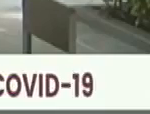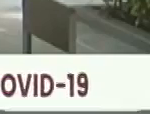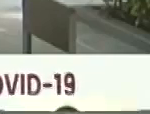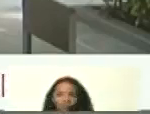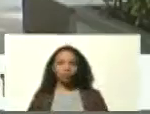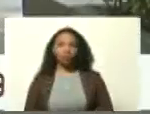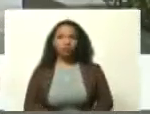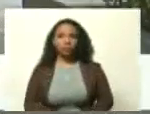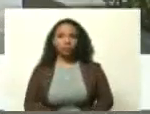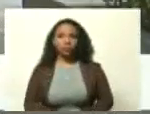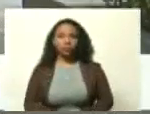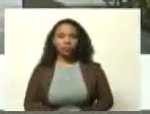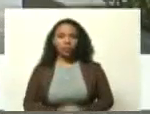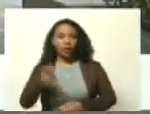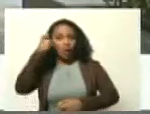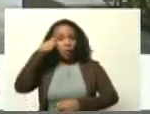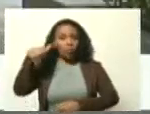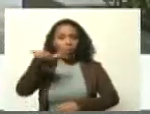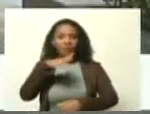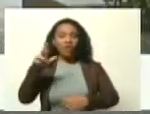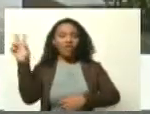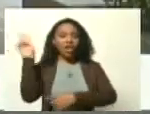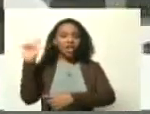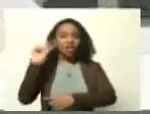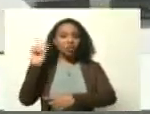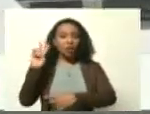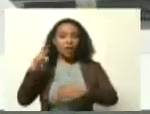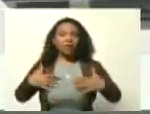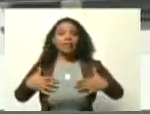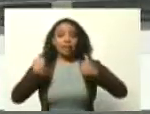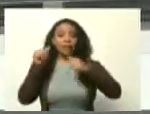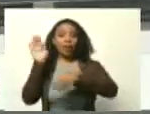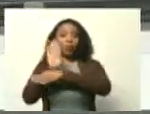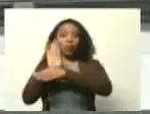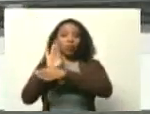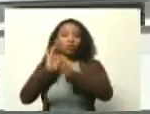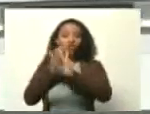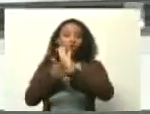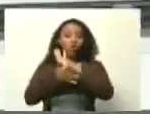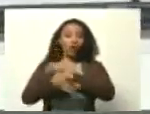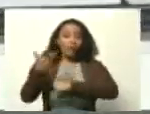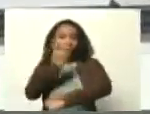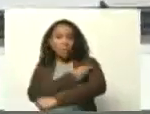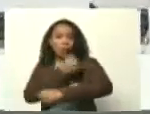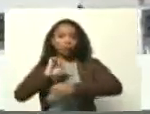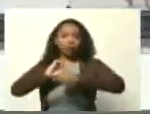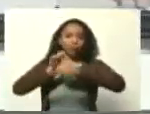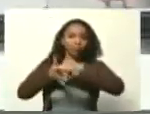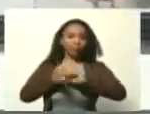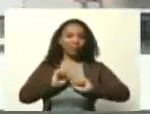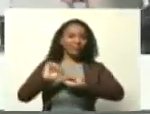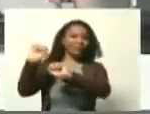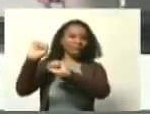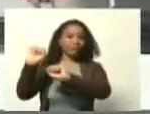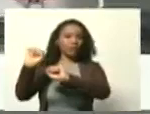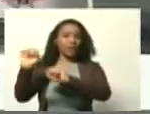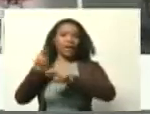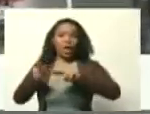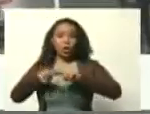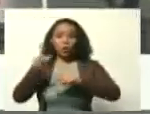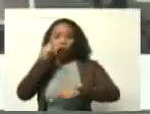la vida de la población venezolana frente a la COVID-19 y en especial a los niños y niñas de la